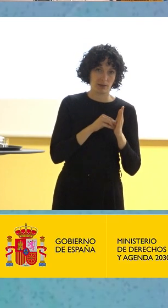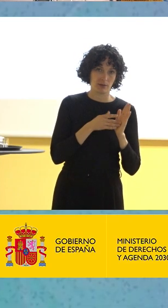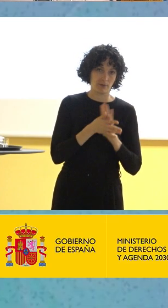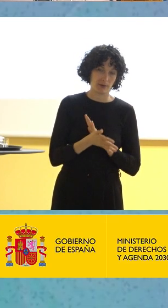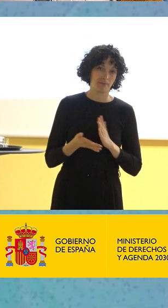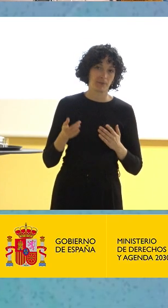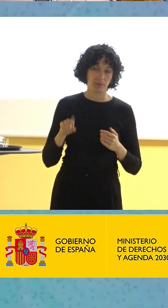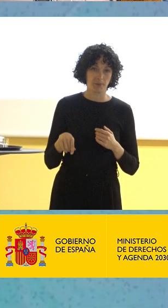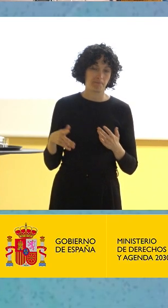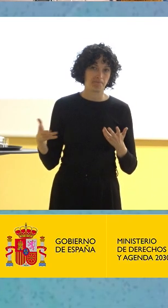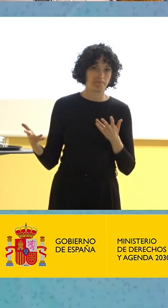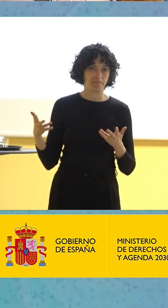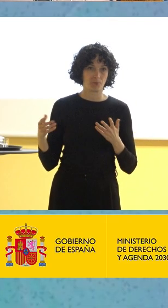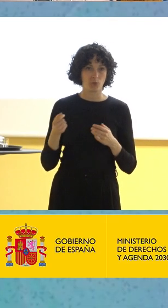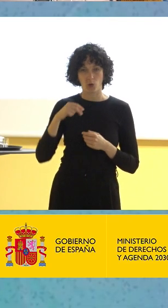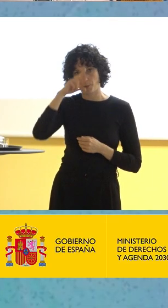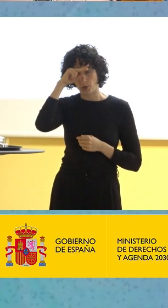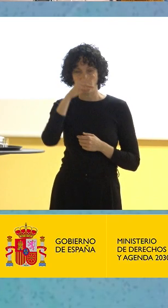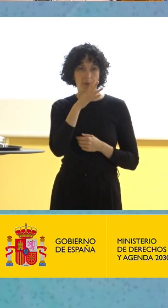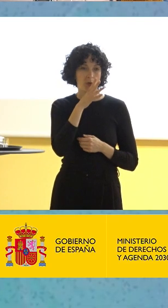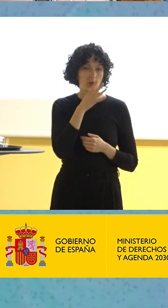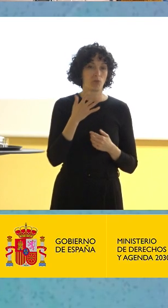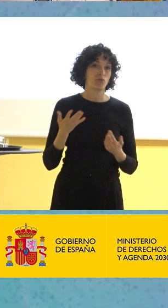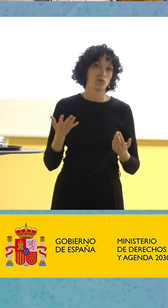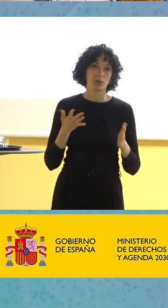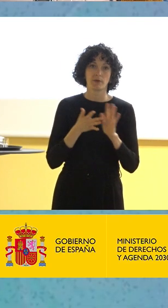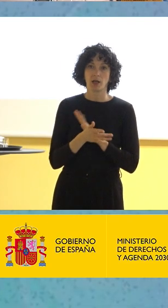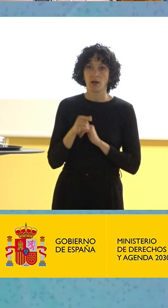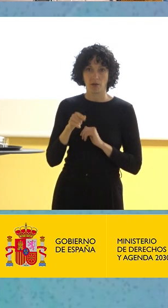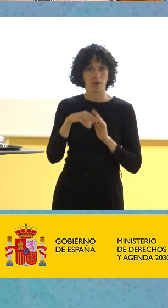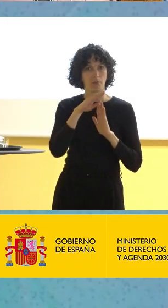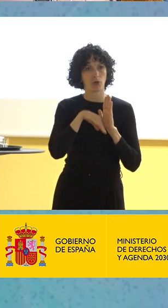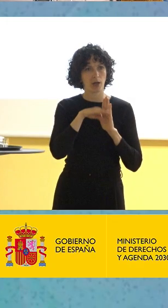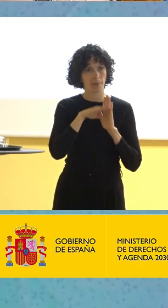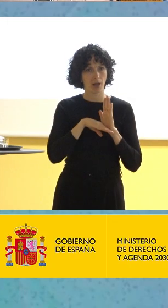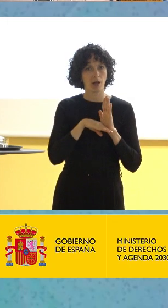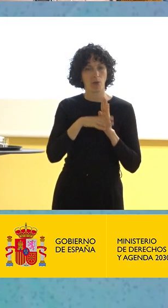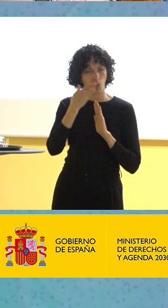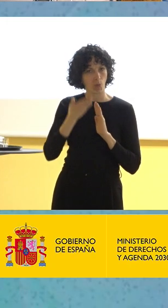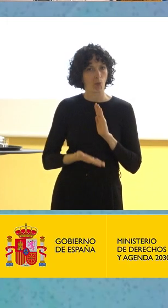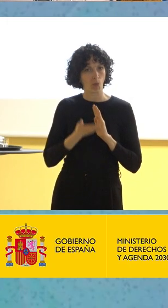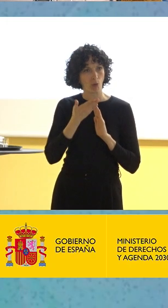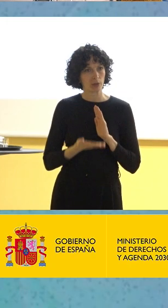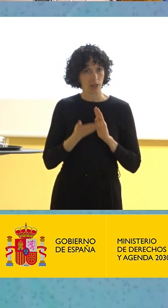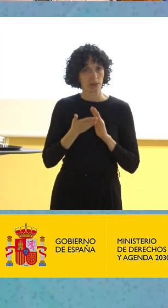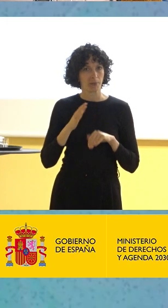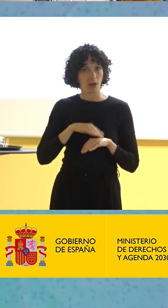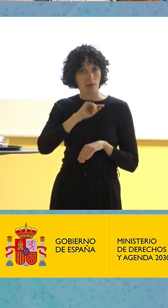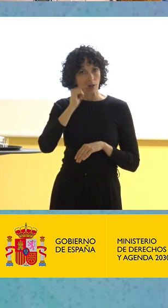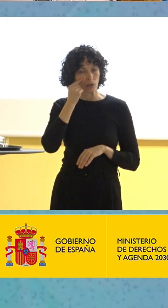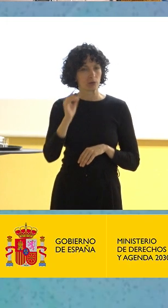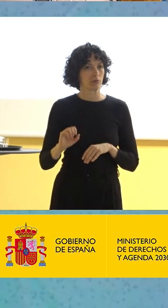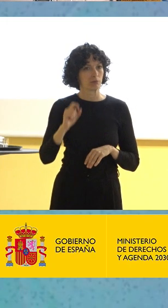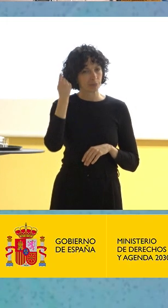también nos preocupa un poco en el sentido de que, bueno, que es un programa que ha dado su relevancia en alcanzar esos